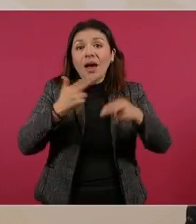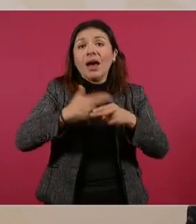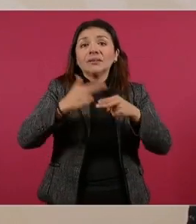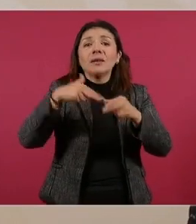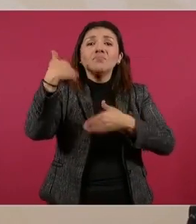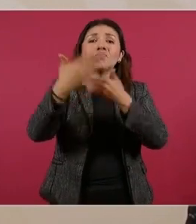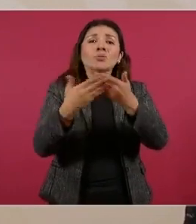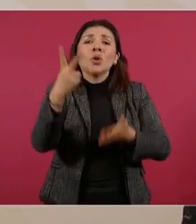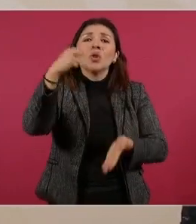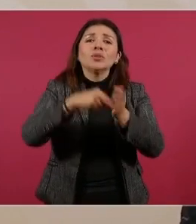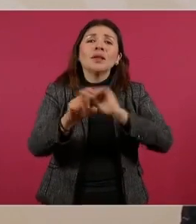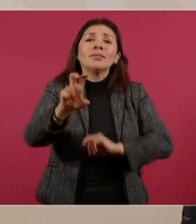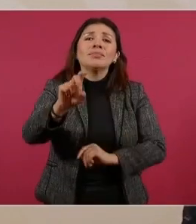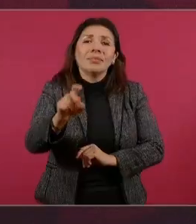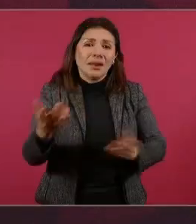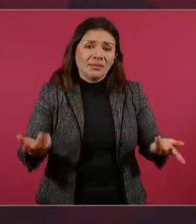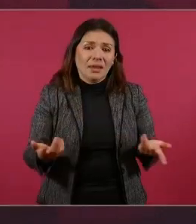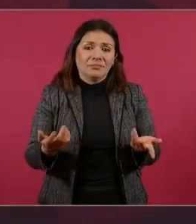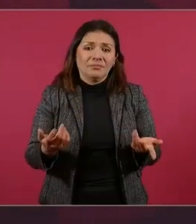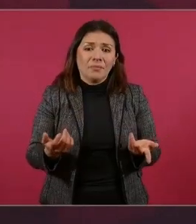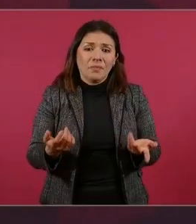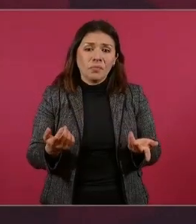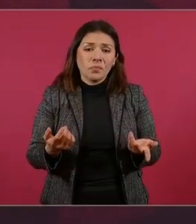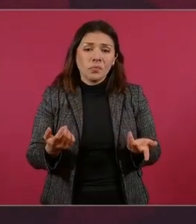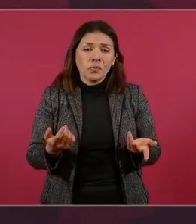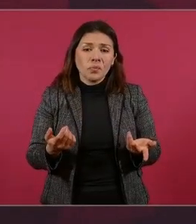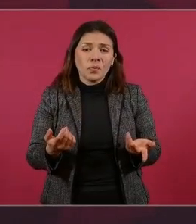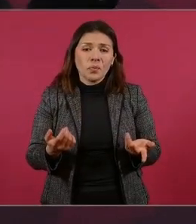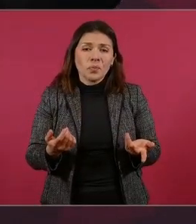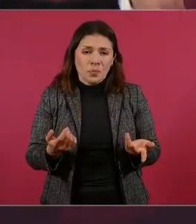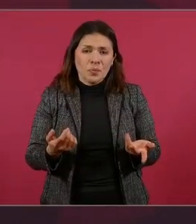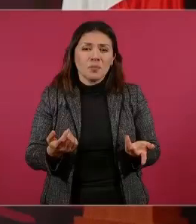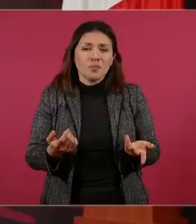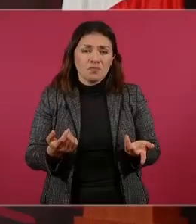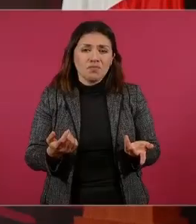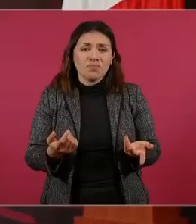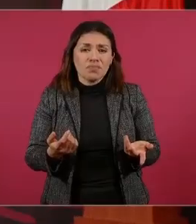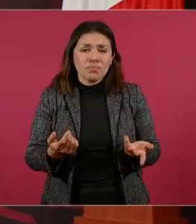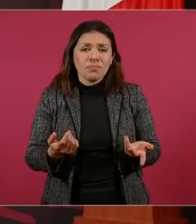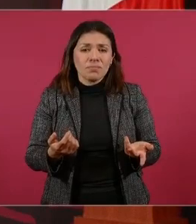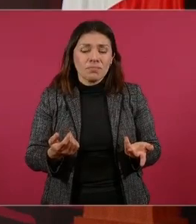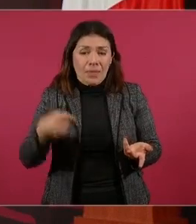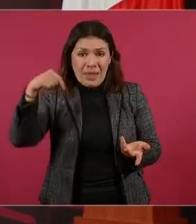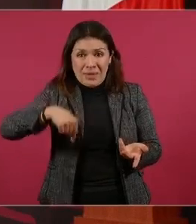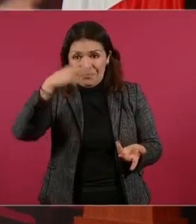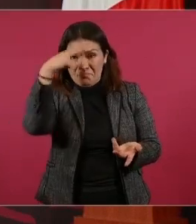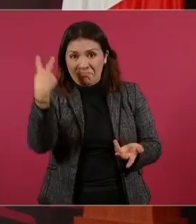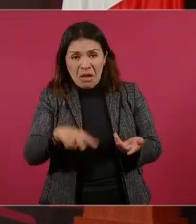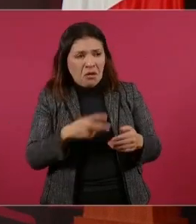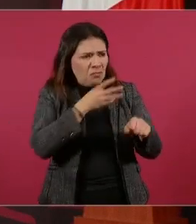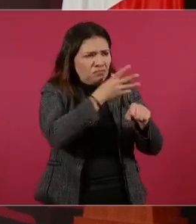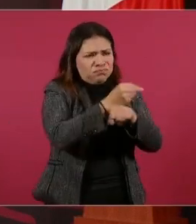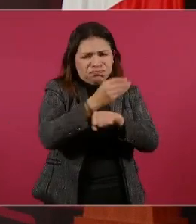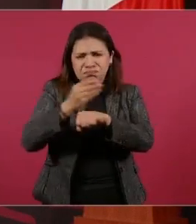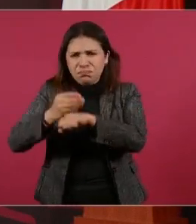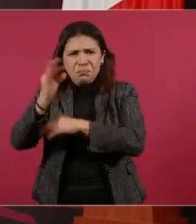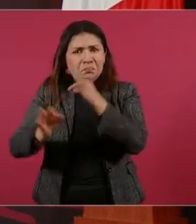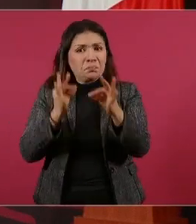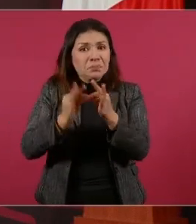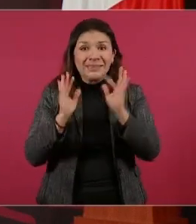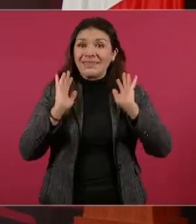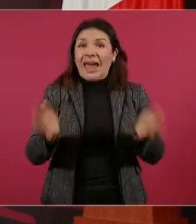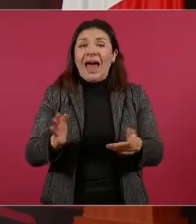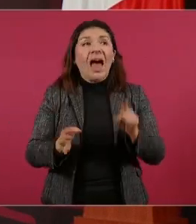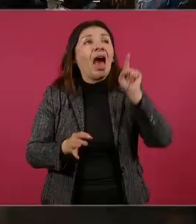2030 está lo de Otay y vamos a terminar la parte nuestra y ellos hasta el